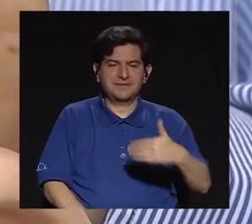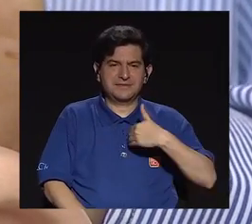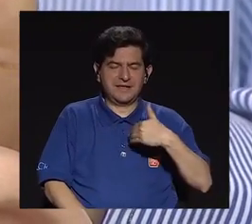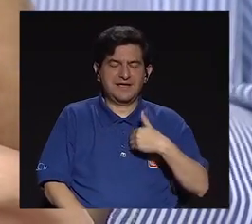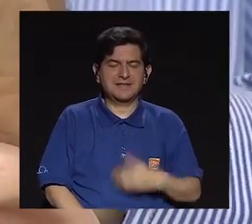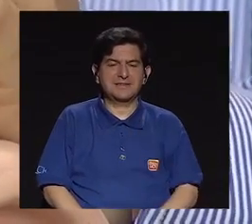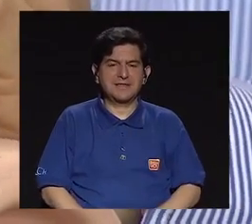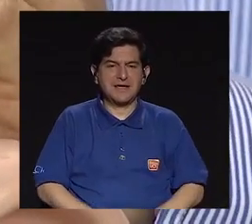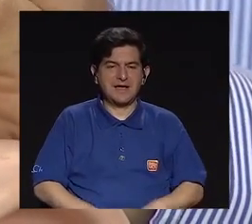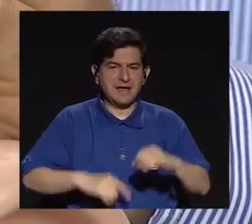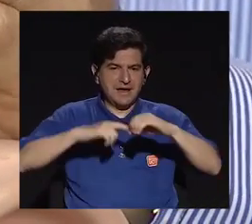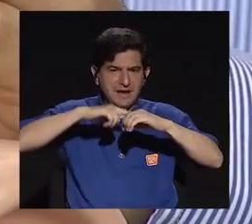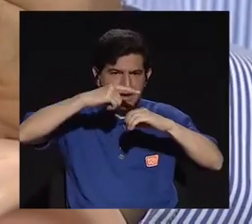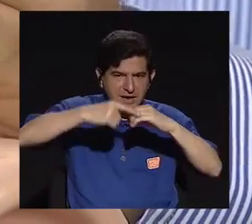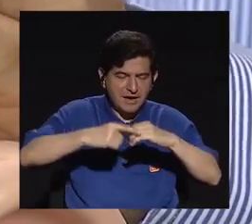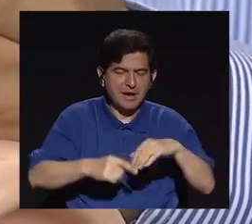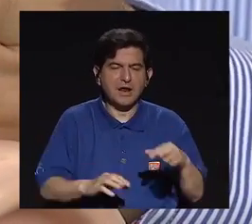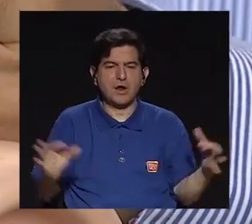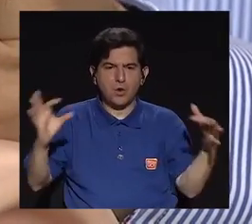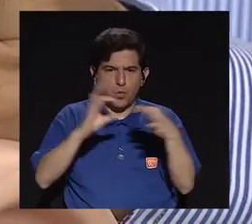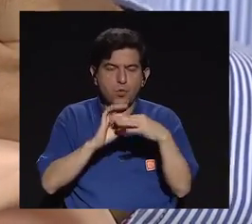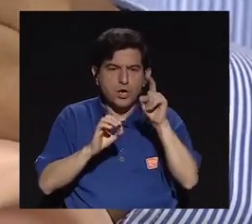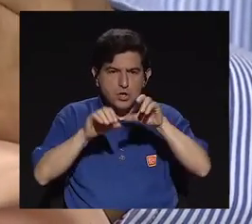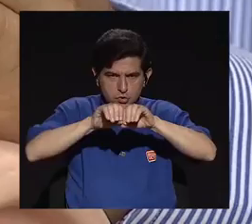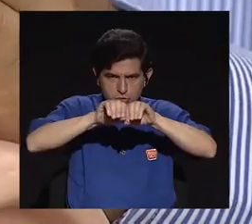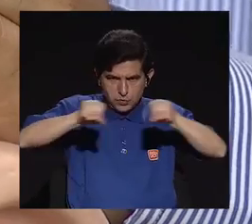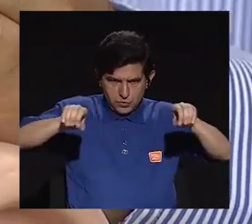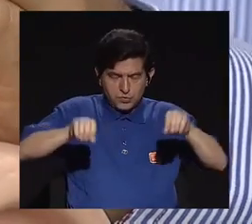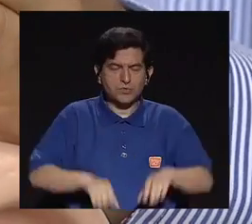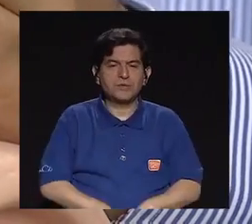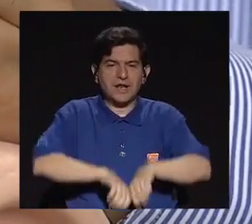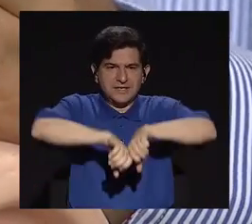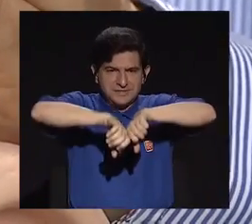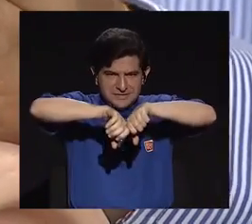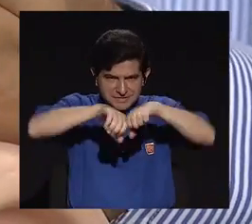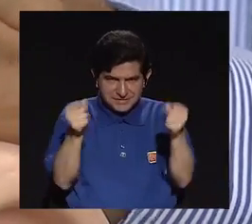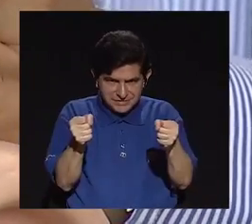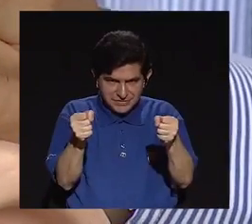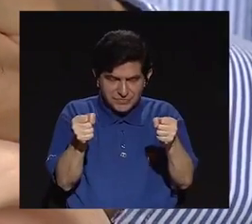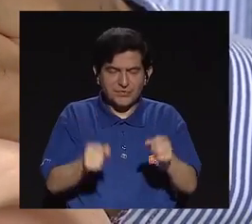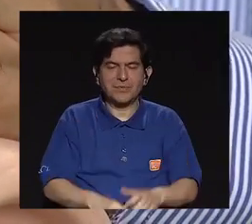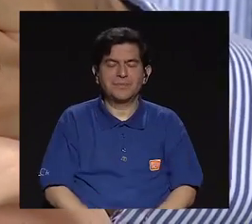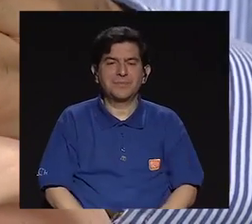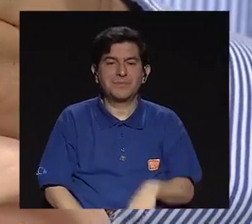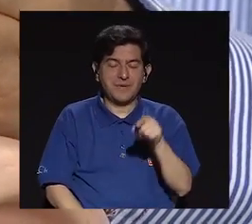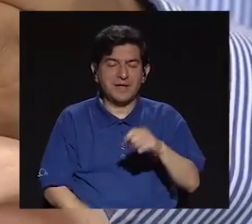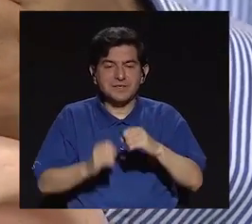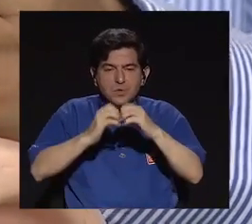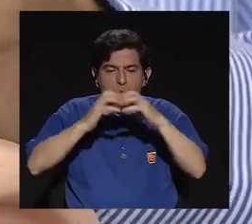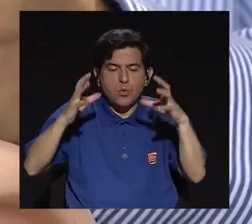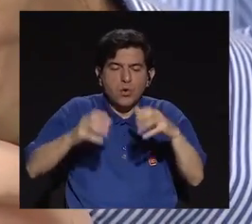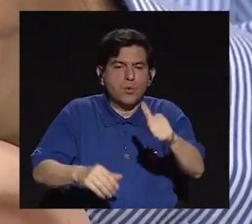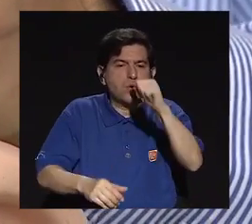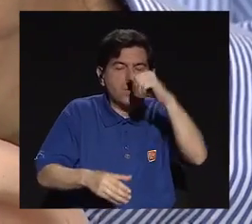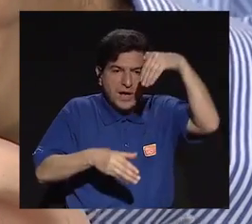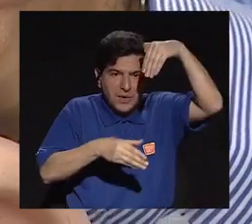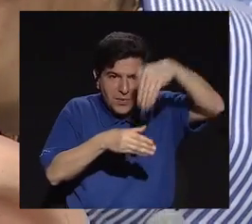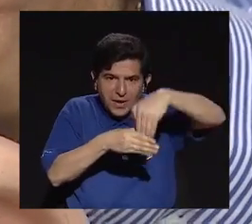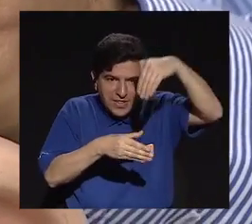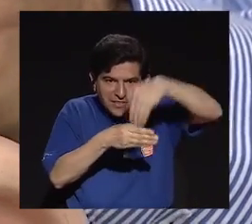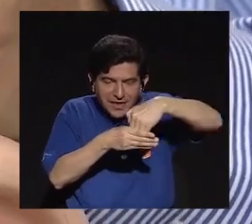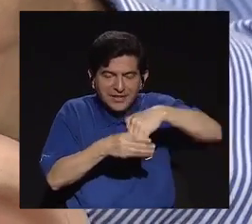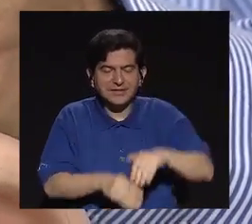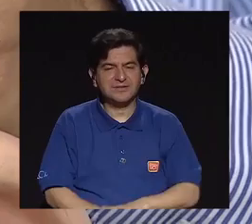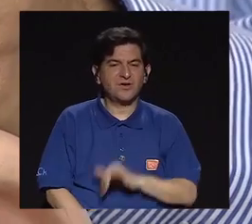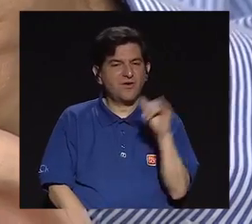túnel. Entonces, si se revienta el globito lleno de agua dentro del laberinto, también va a afectar la